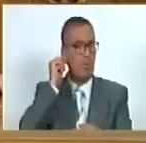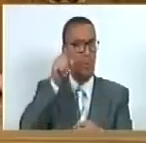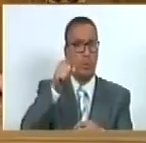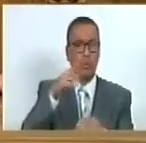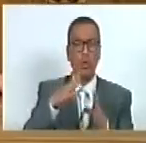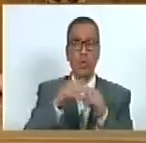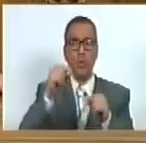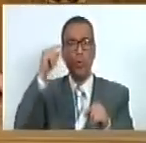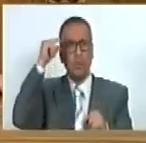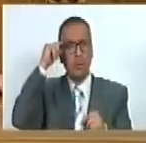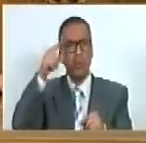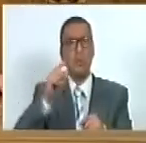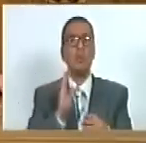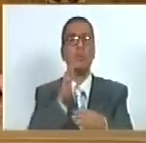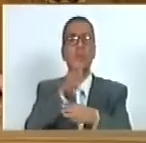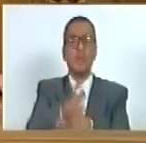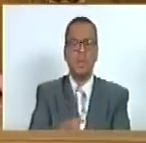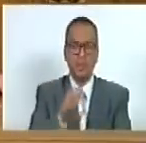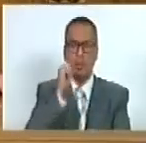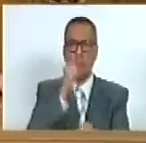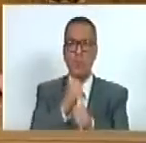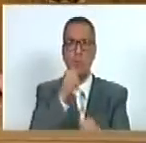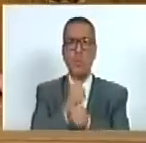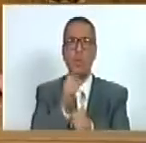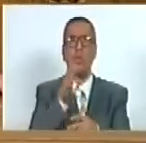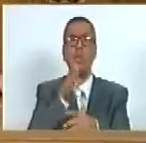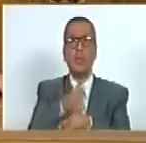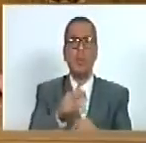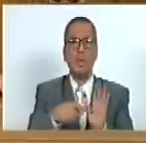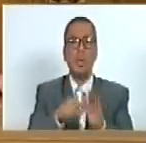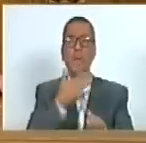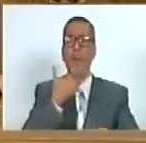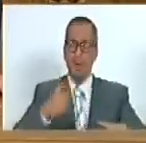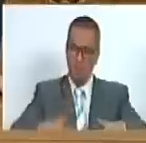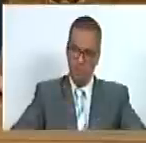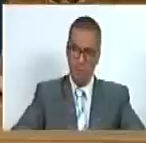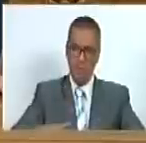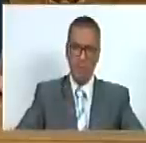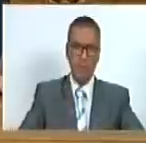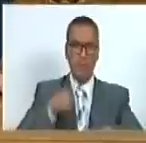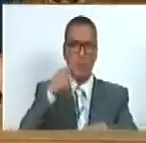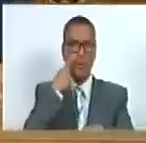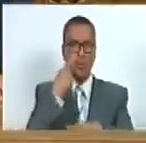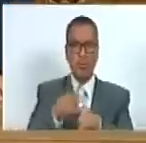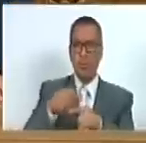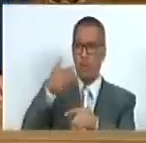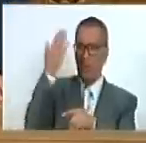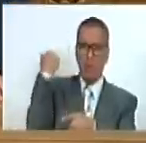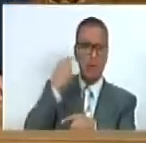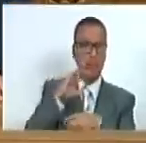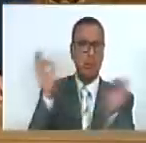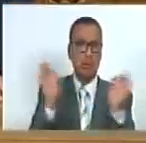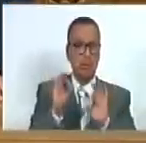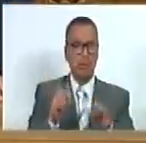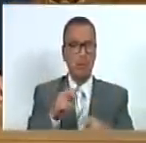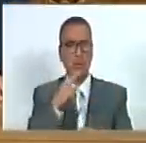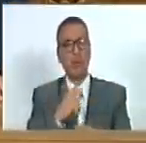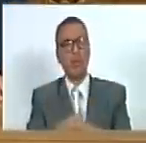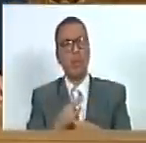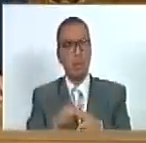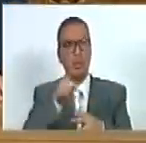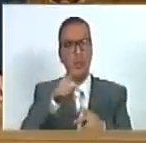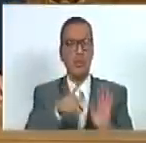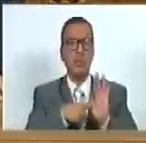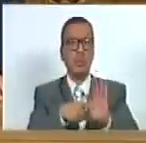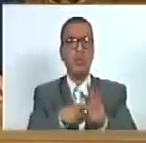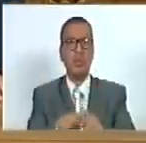todos los días salimos a trabajar, salimos a dar nuestro mejor esfuerzo sin mirar atrás, sin mirar el riesgo y sin